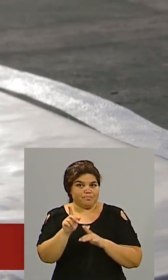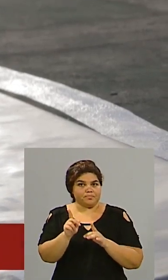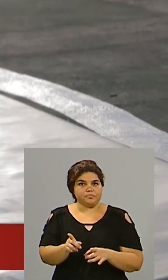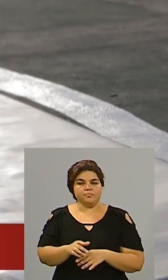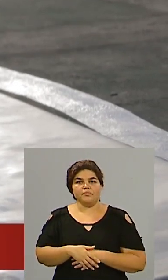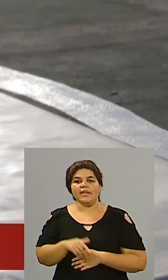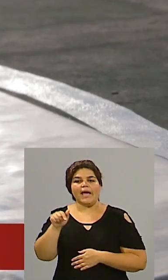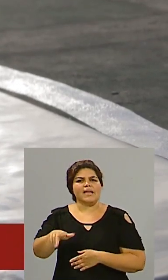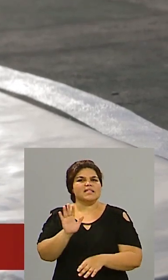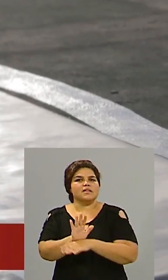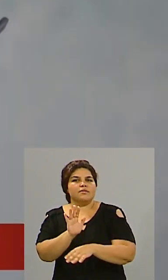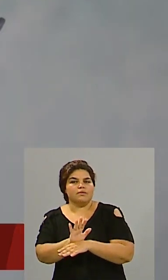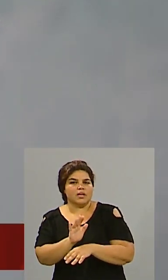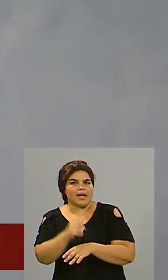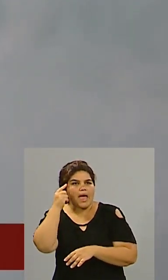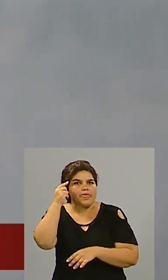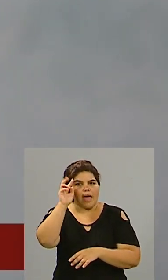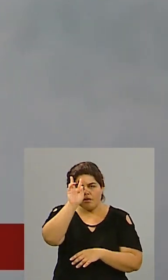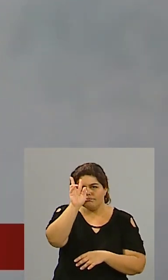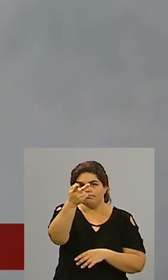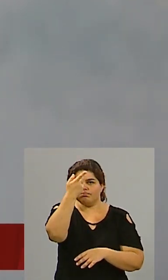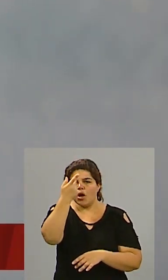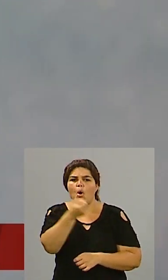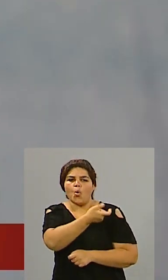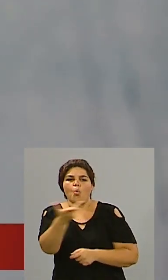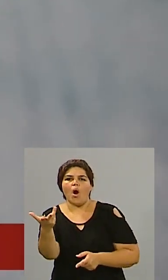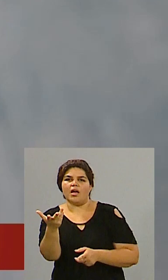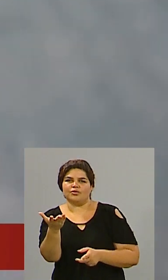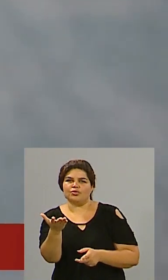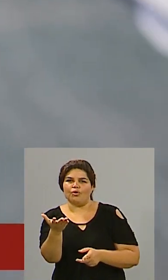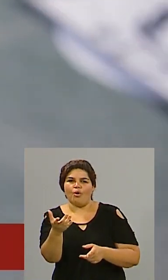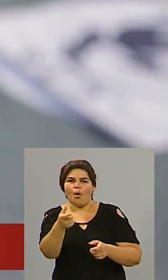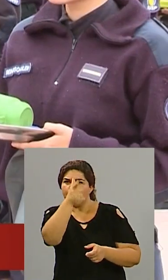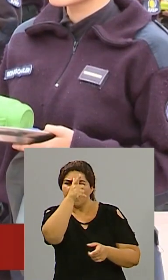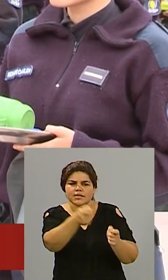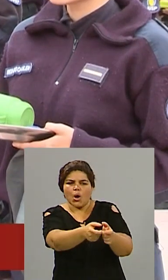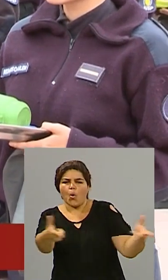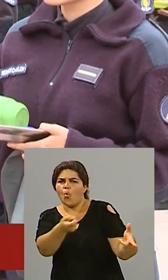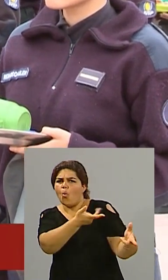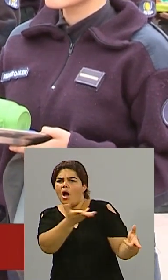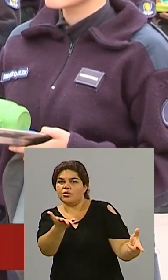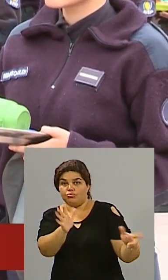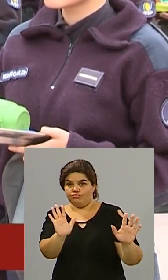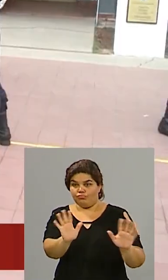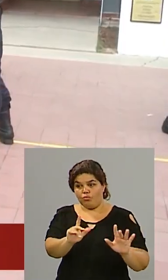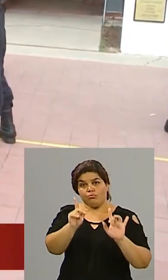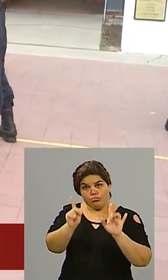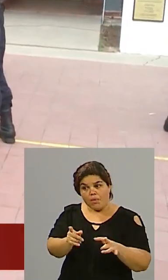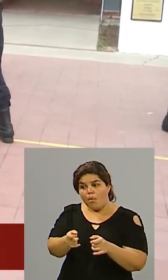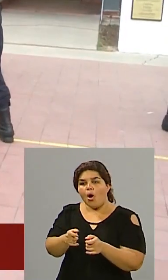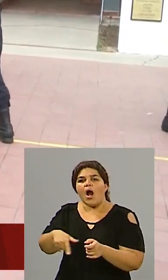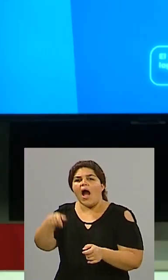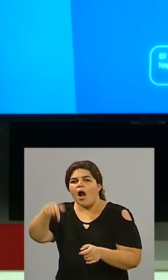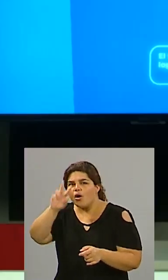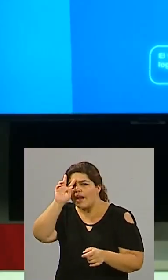paradigma cambia. Ya no es tanta cantidad de policías, sino, bueno, policías con más recursos y más herramientas, que estén